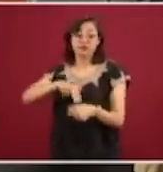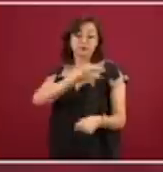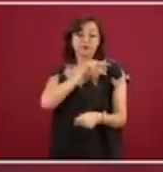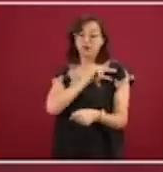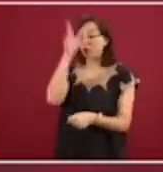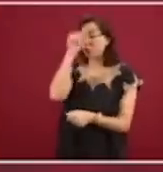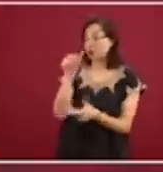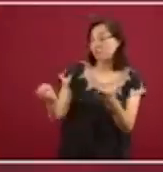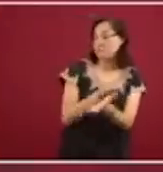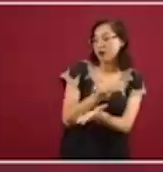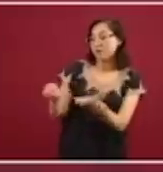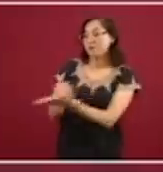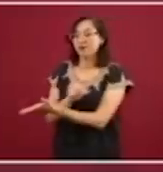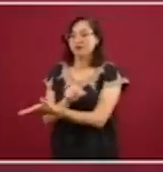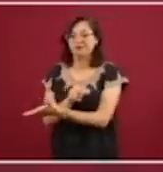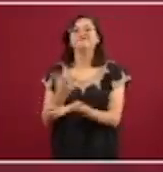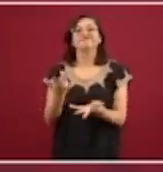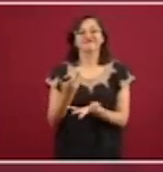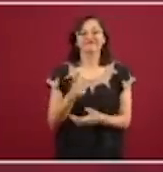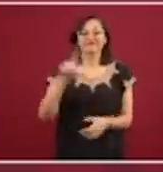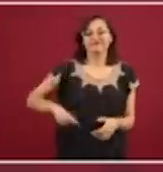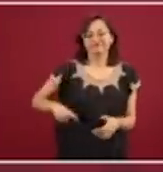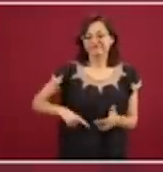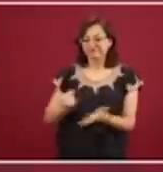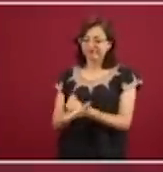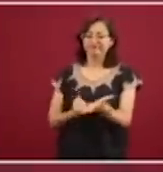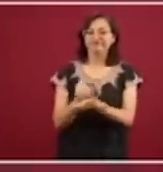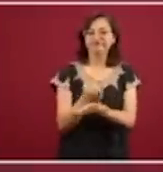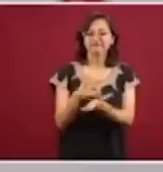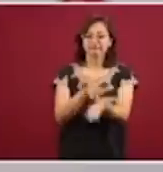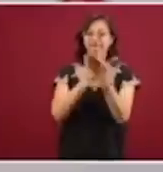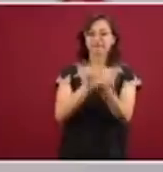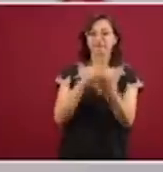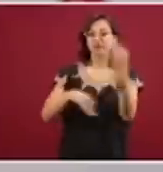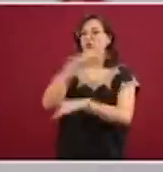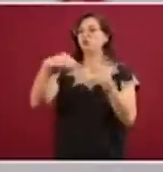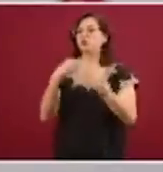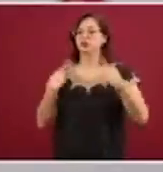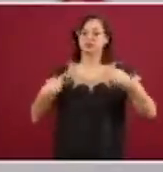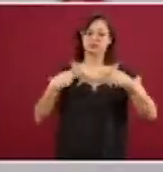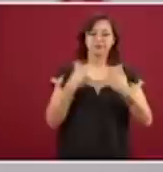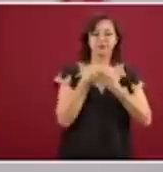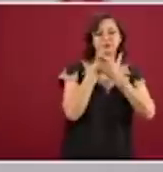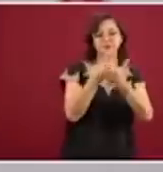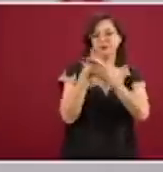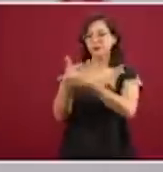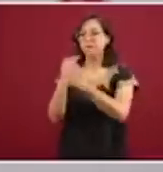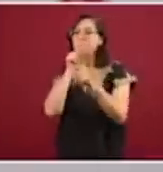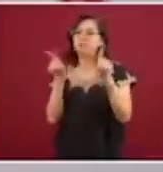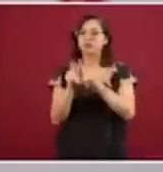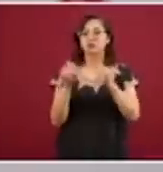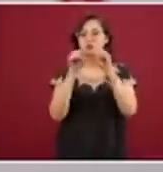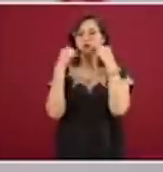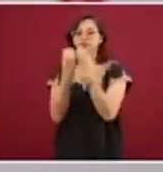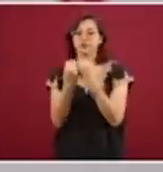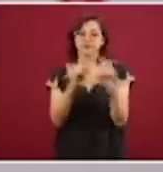precisamente producto de esta convicción del gobierno de colaborar con todos y todas las personas y las organizaciones